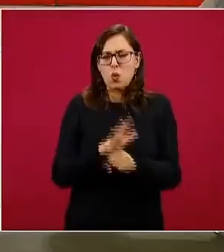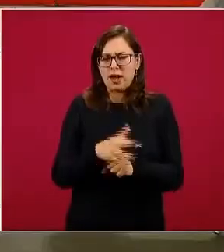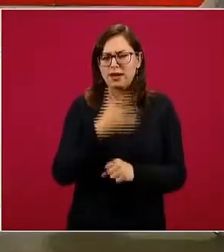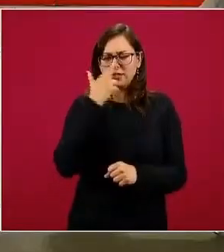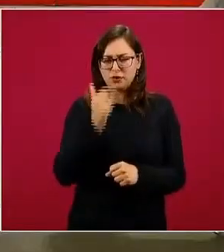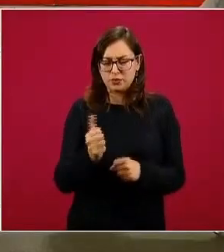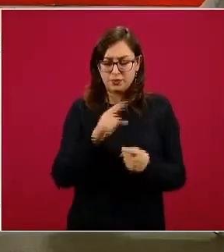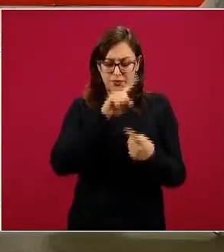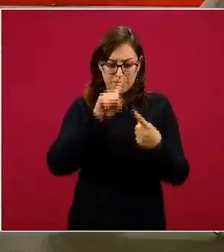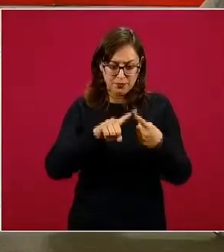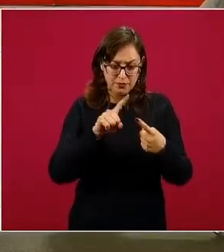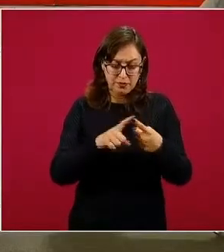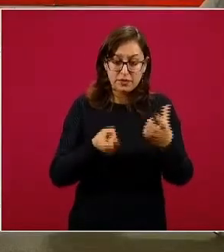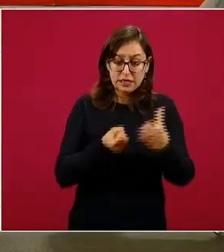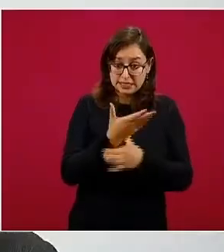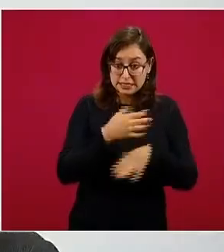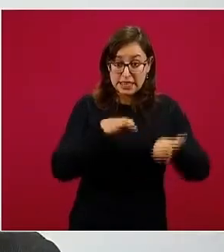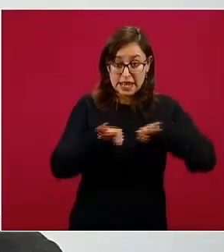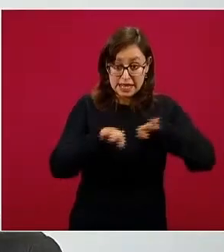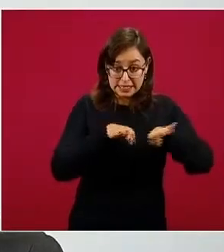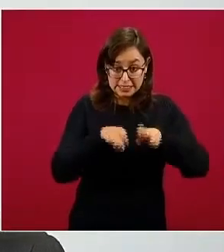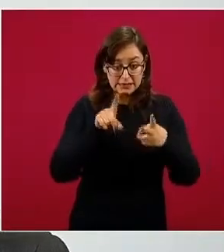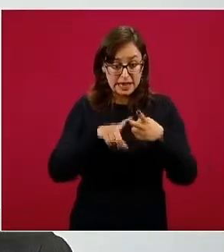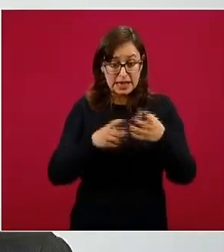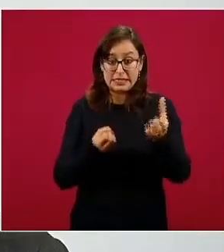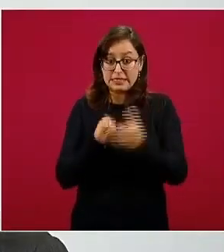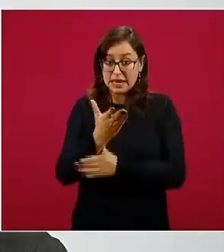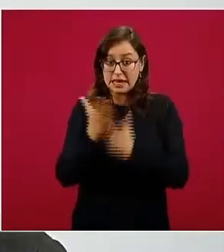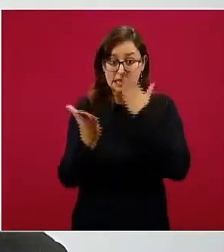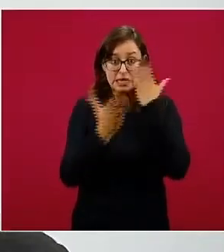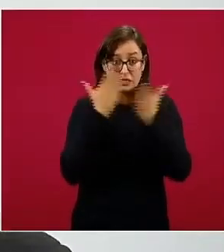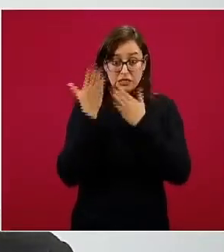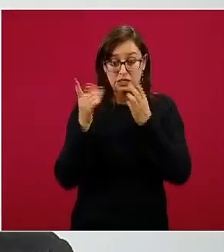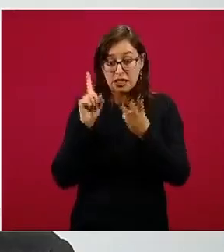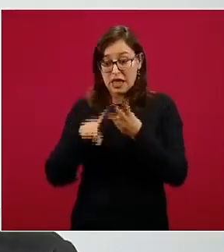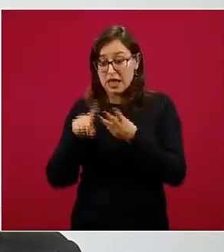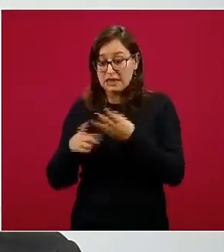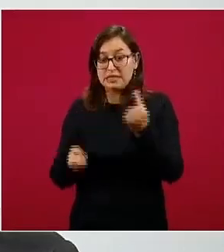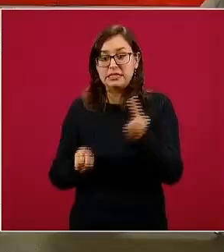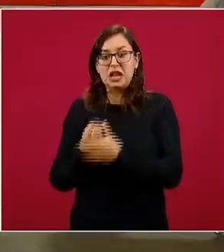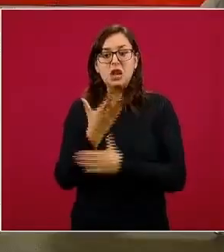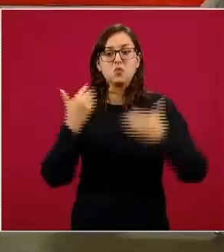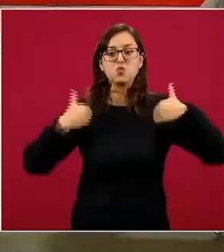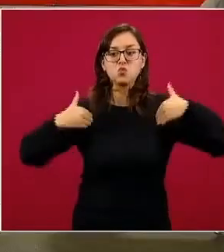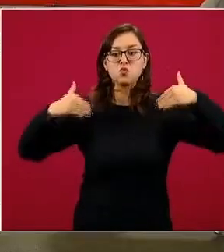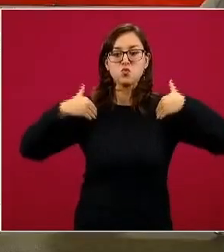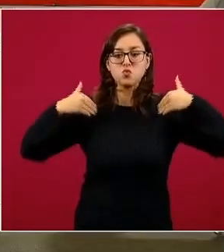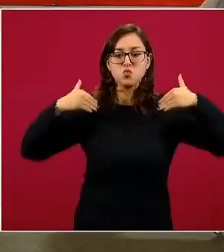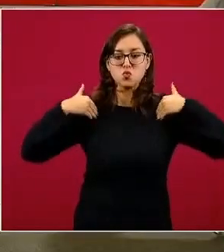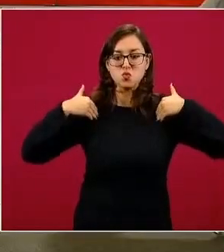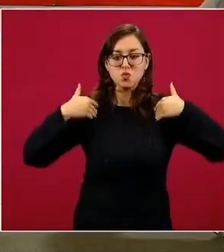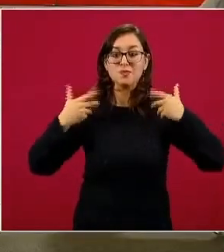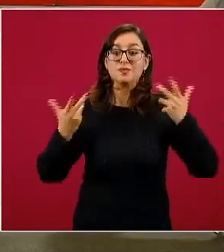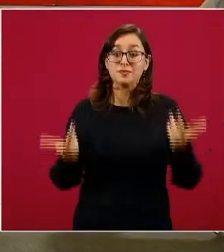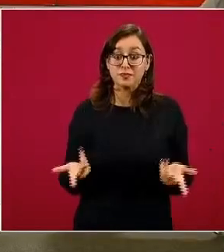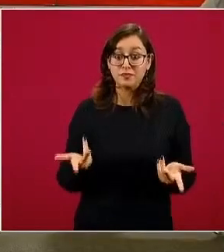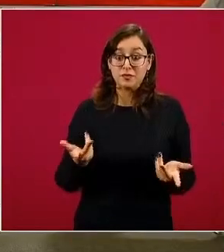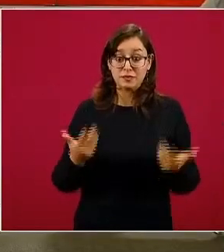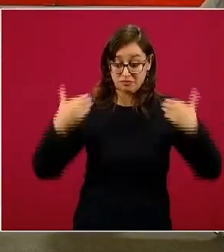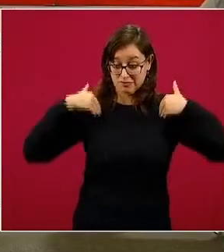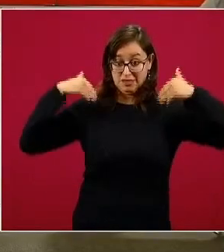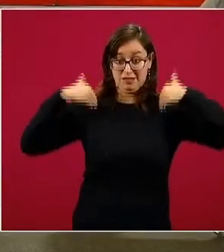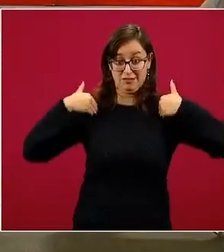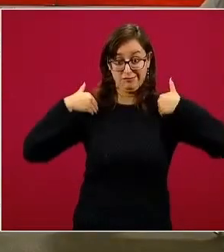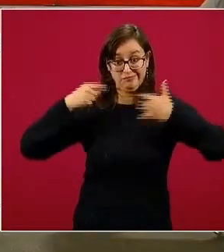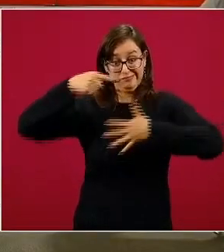para trabajar, para estudiar y para recrearse. Desde luego la recreación es un conjunto muy amplio